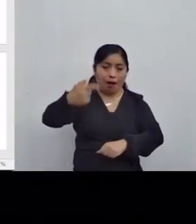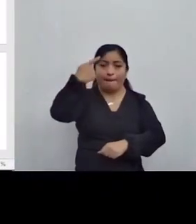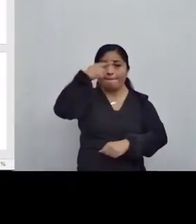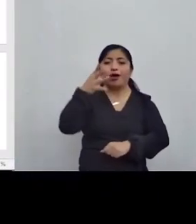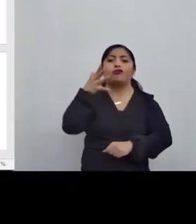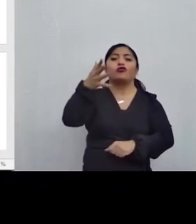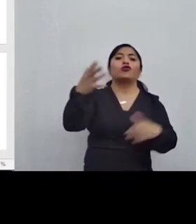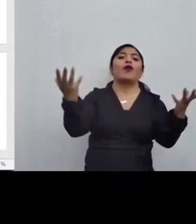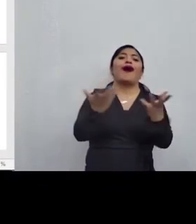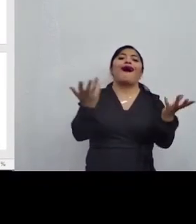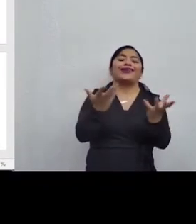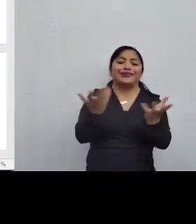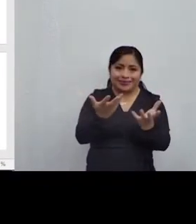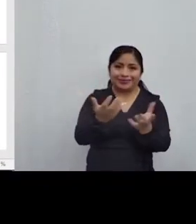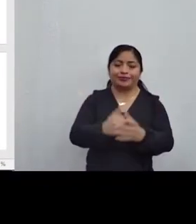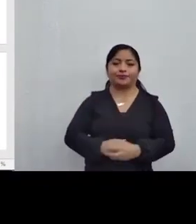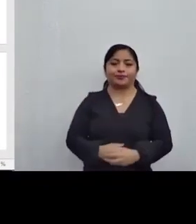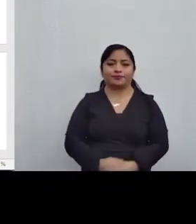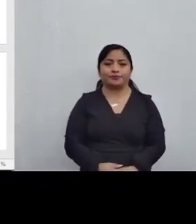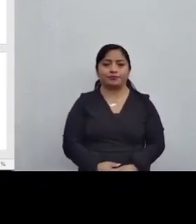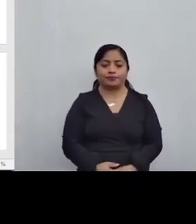Esteban.